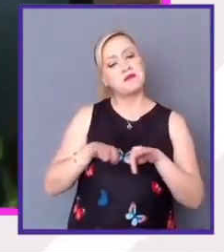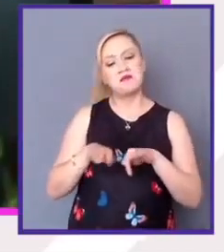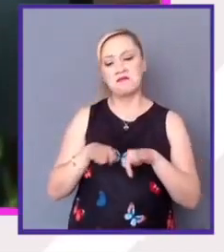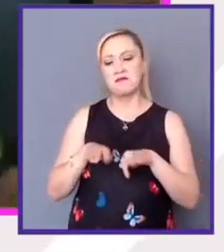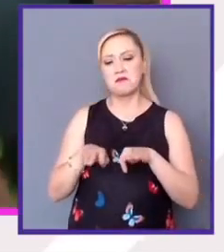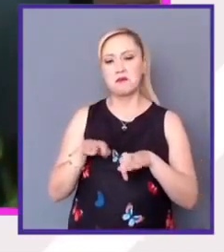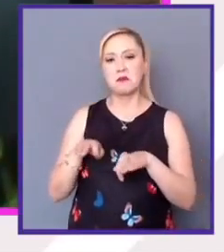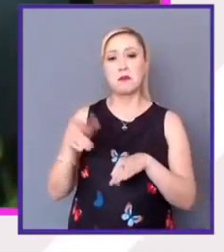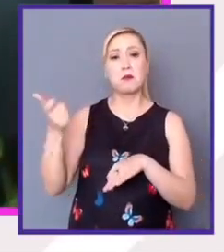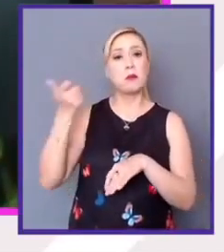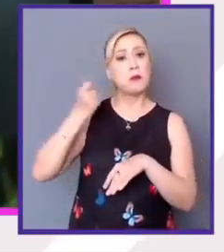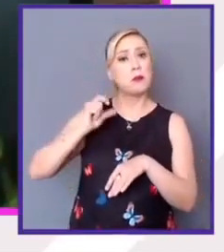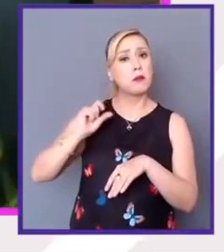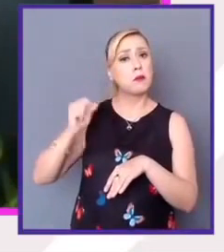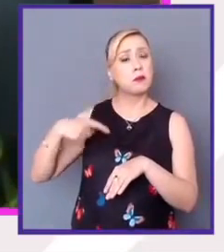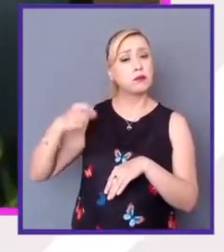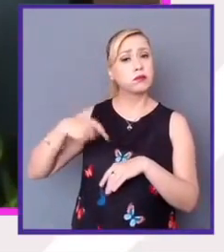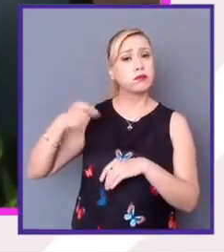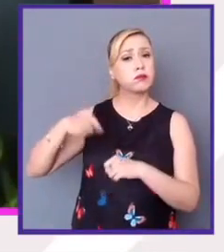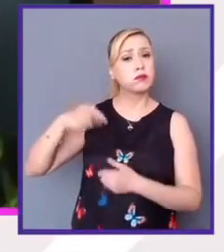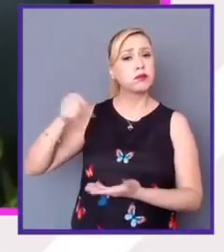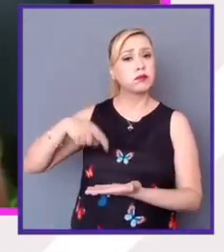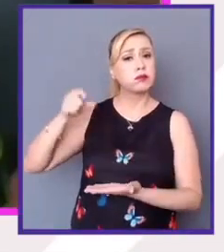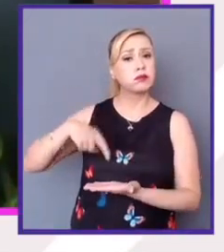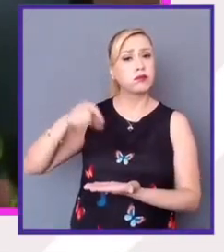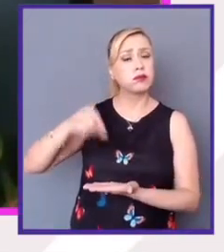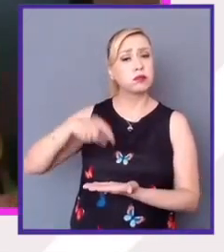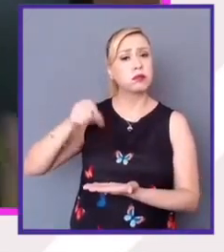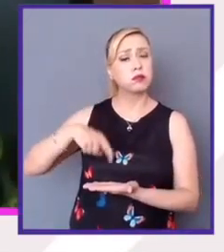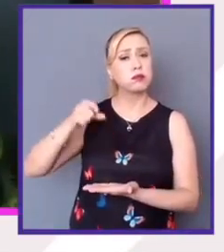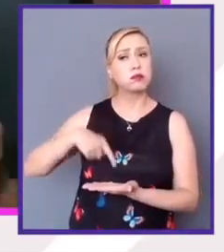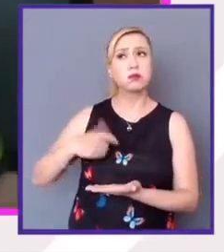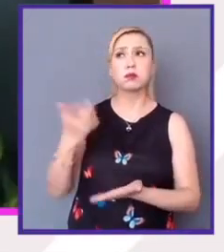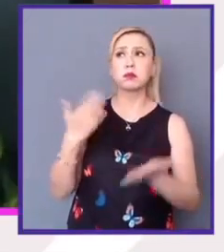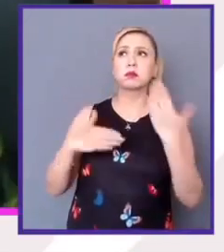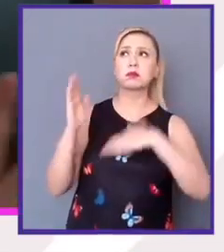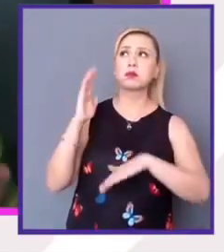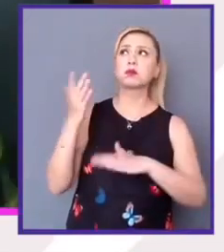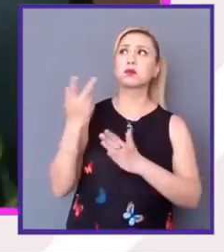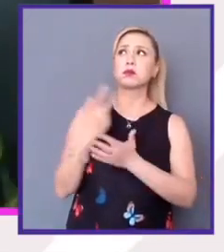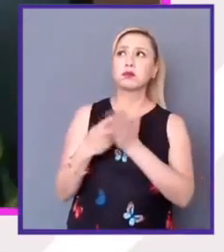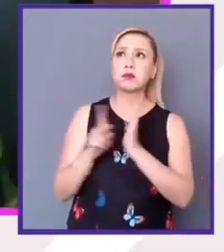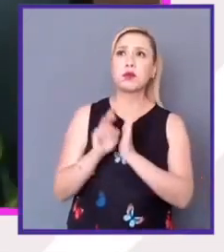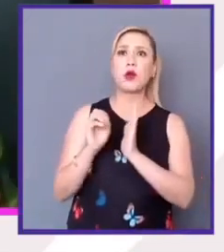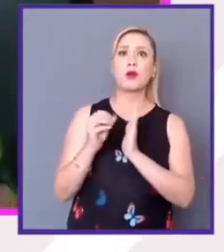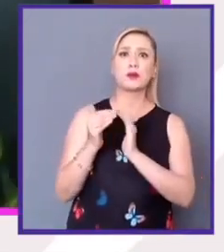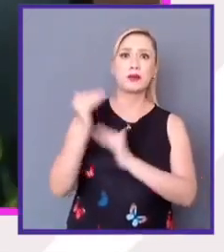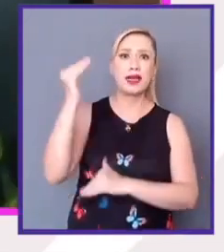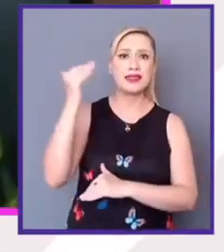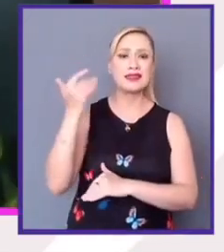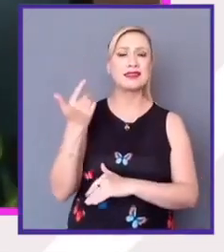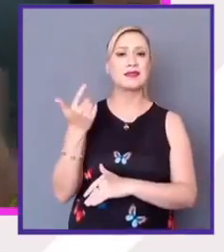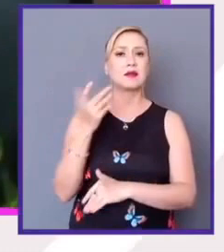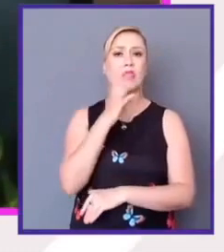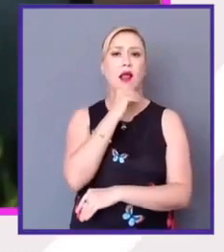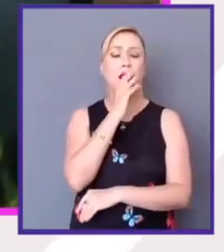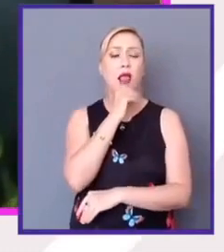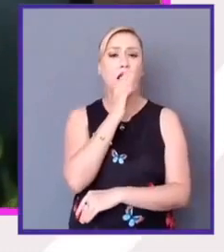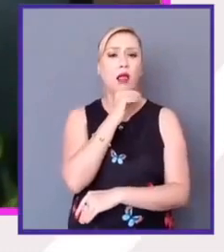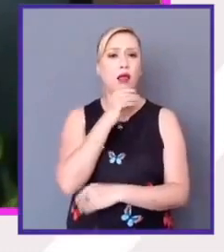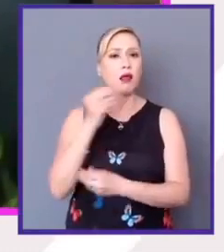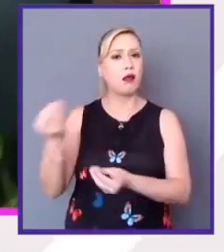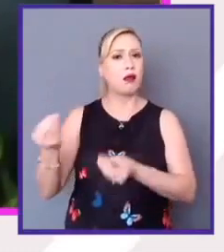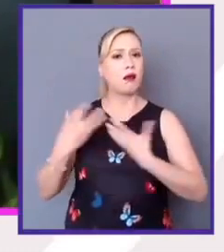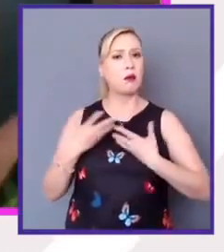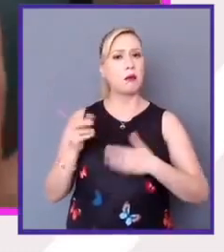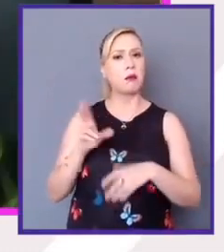dé al interior del centro de trabajo, incluso el paquete de beneficios o compensaciones. Y si esto no lo